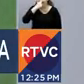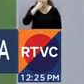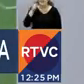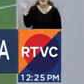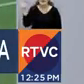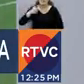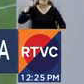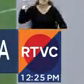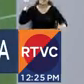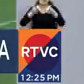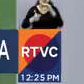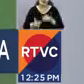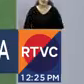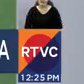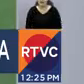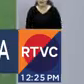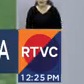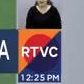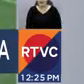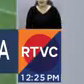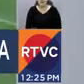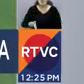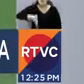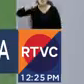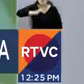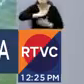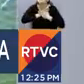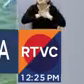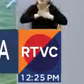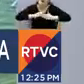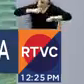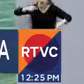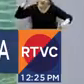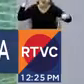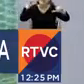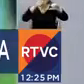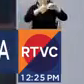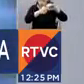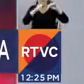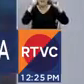hoy emociona. ¡Viene Colombia, Dios mío! ¡Colombia!